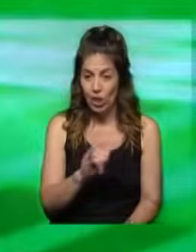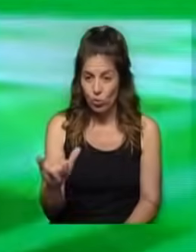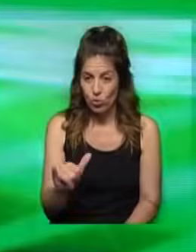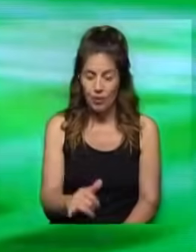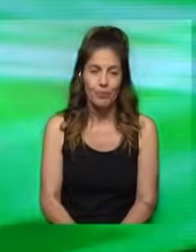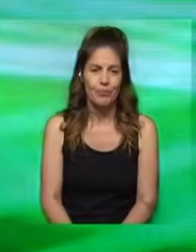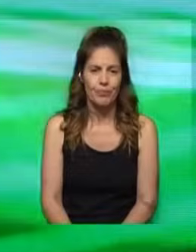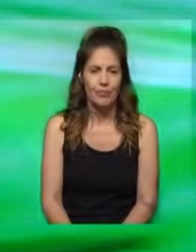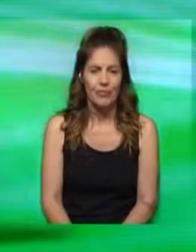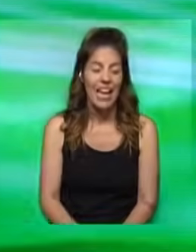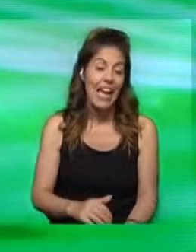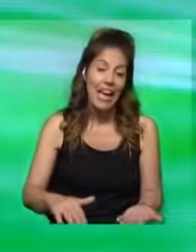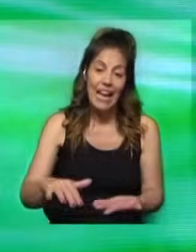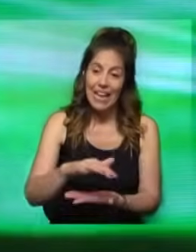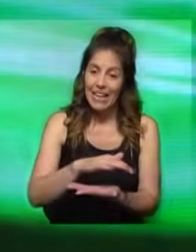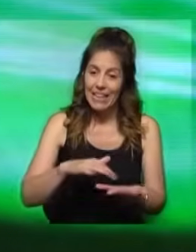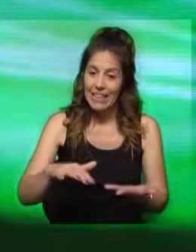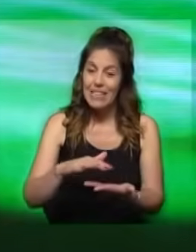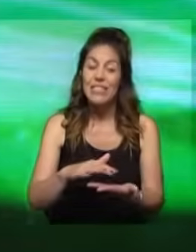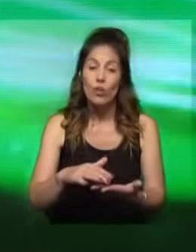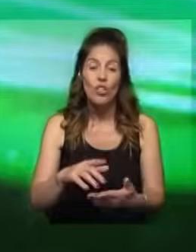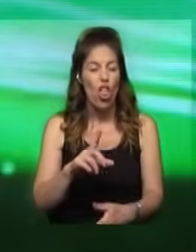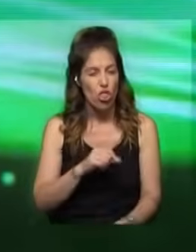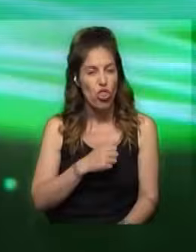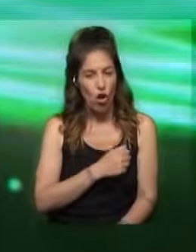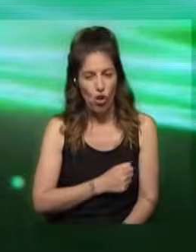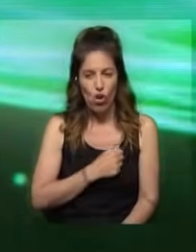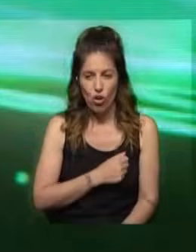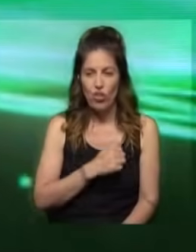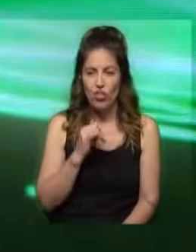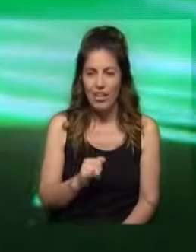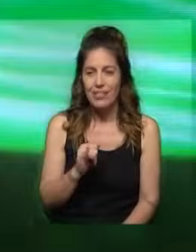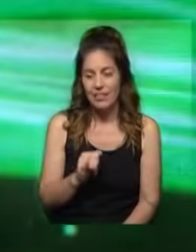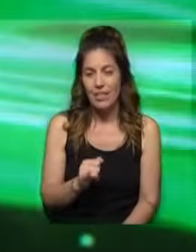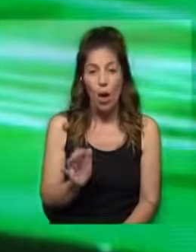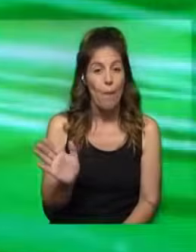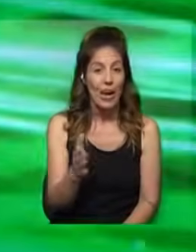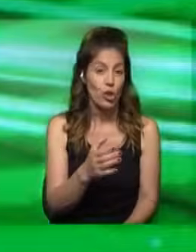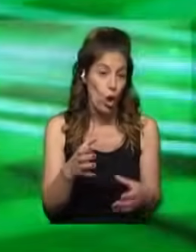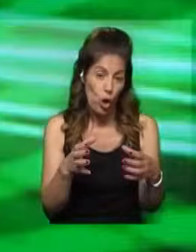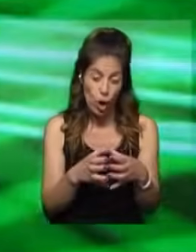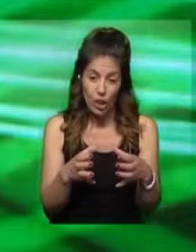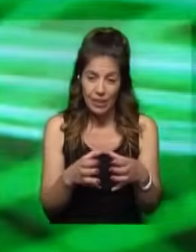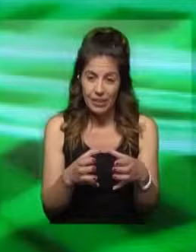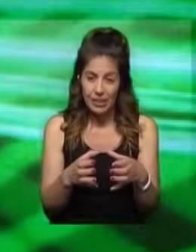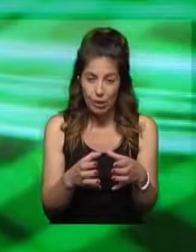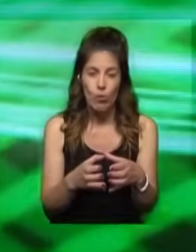denunciante esta situación Por supuesto que ha sido muy dolorosa y y lo es para todo el